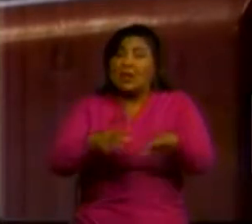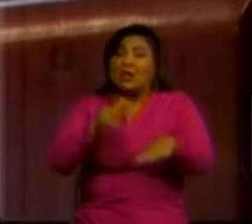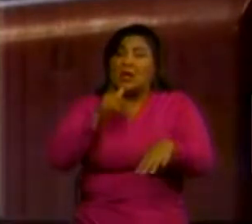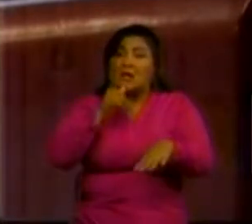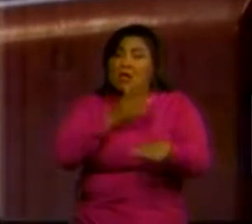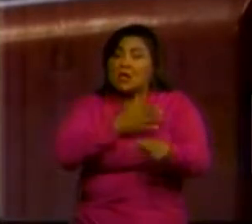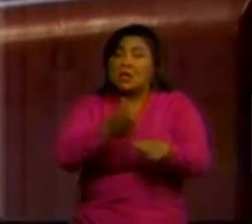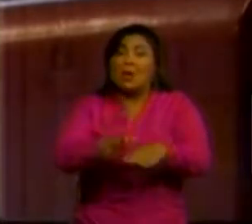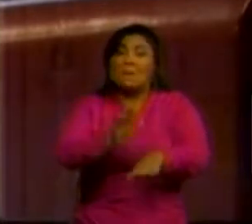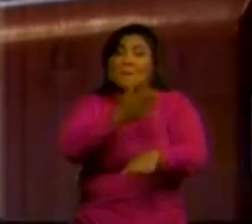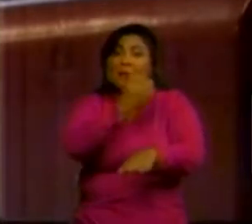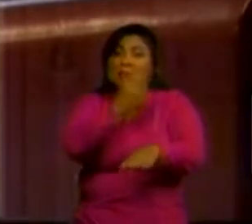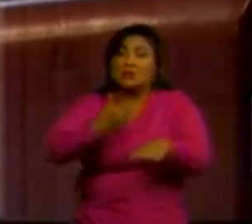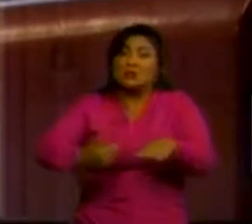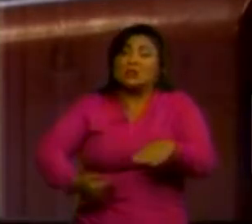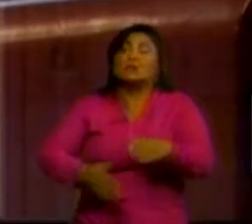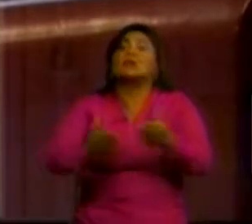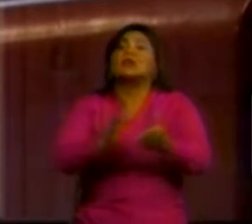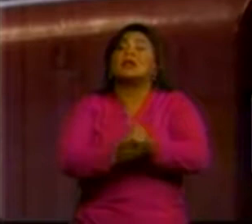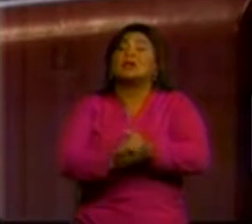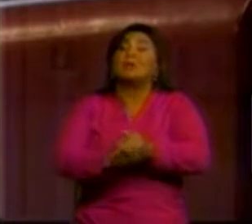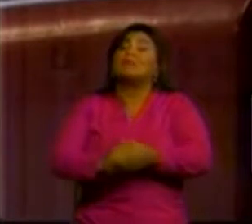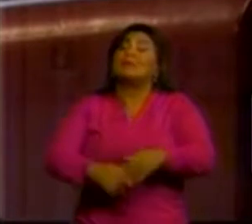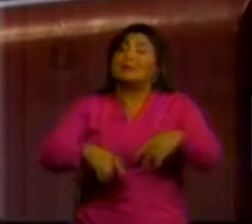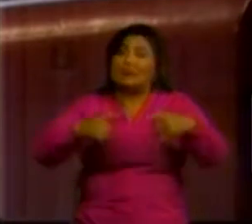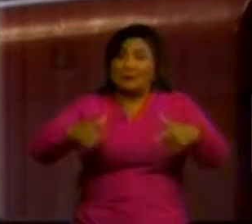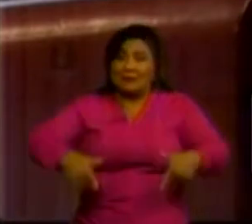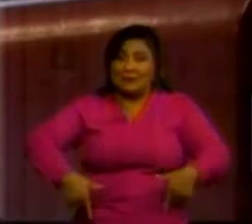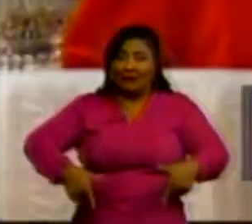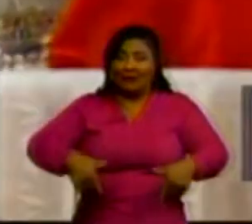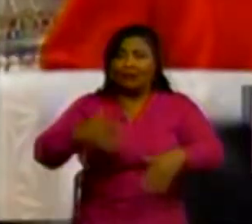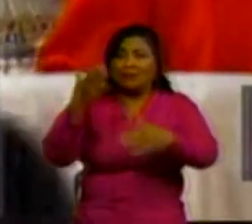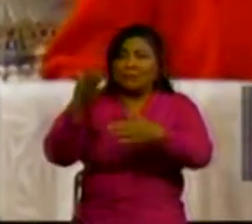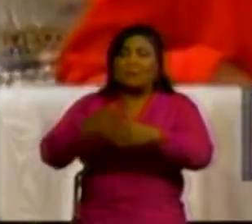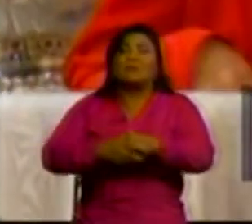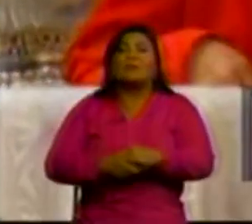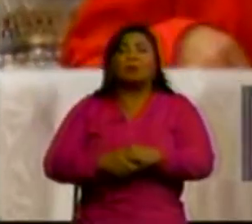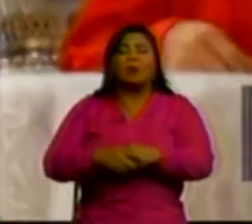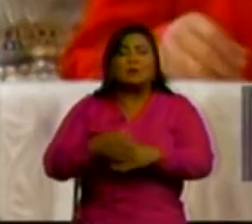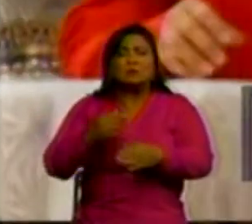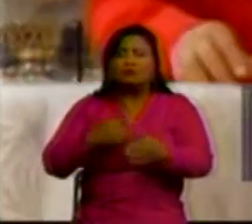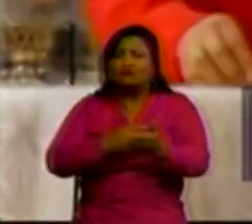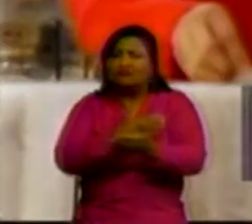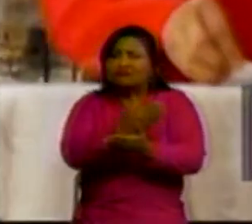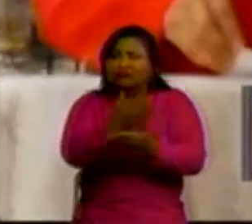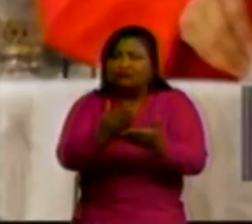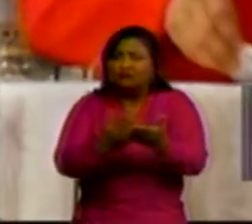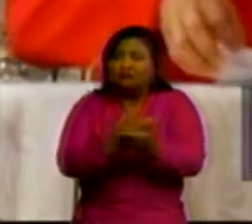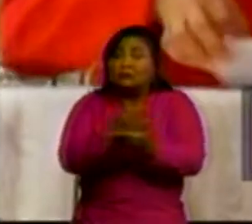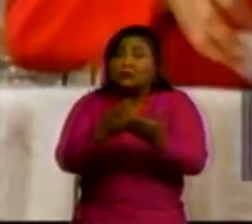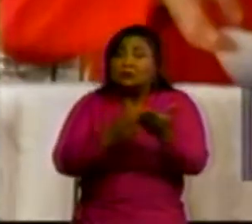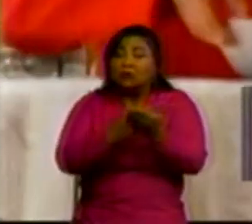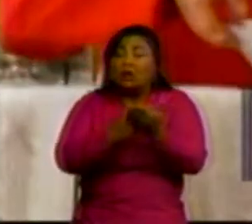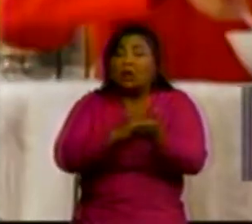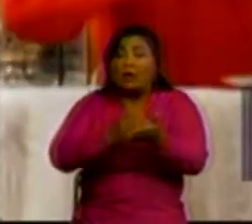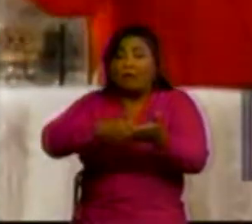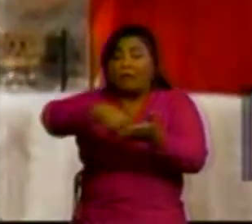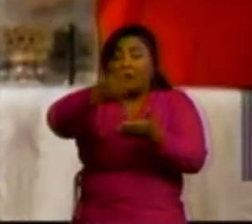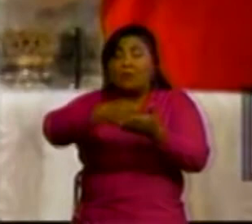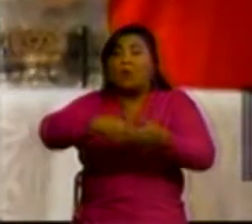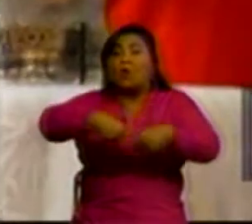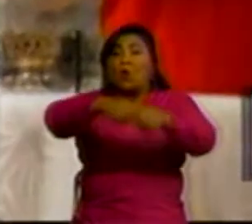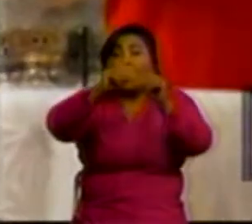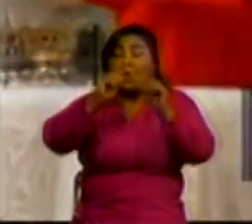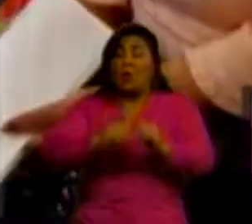señor presidente de la República, licenciado Lenín Moreno Garcés. Durante el evento también se firmó un convenio entre el Ministerio de